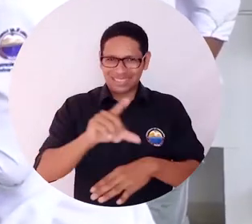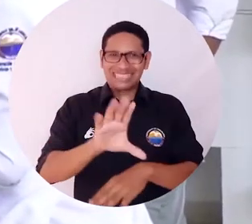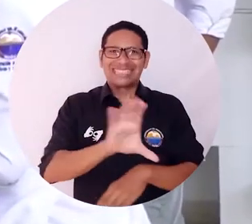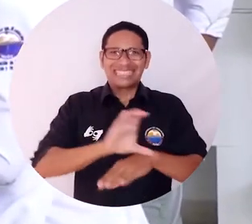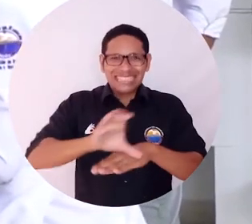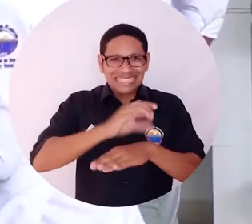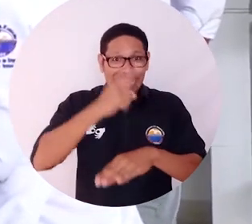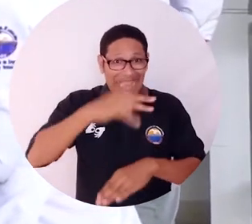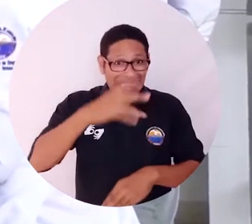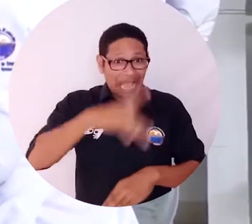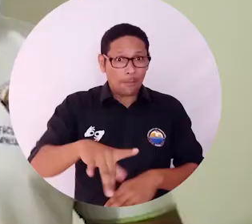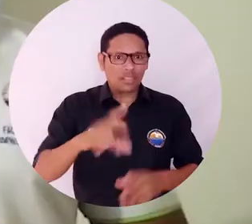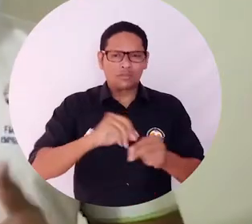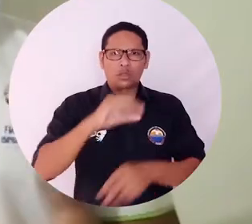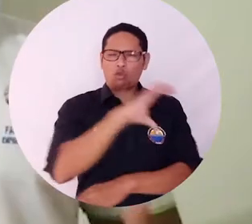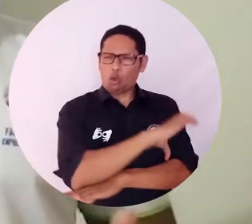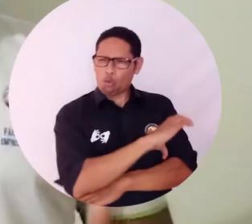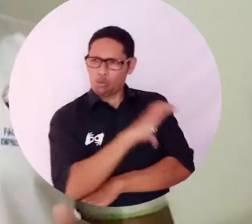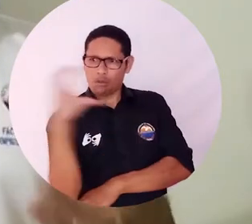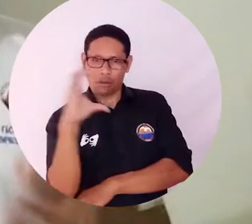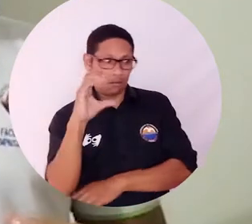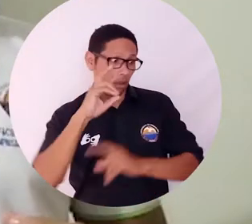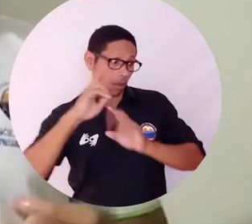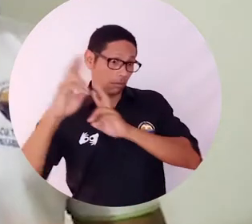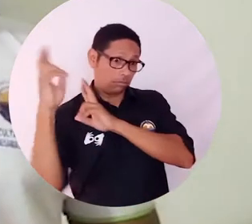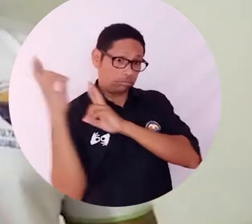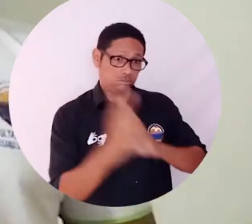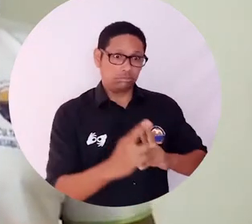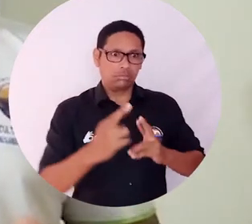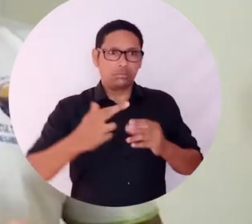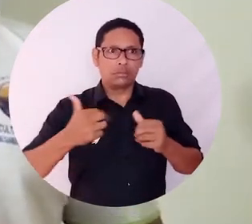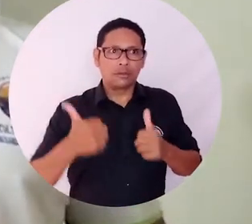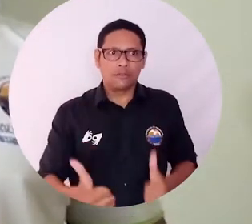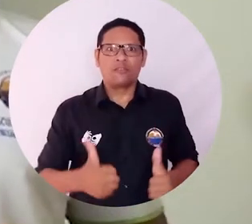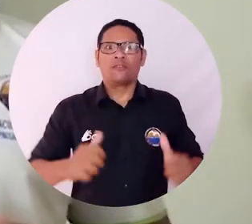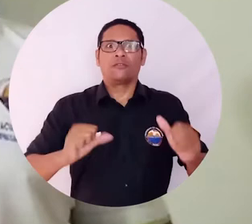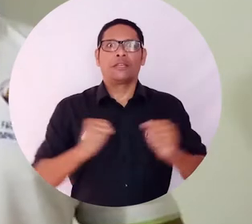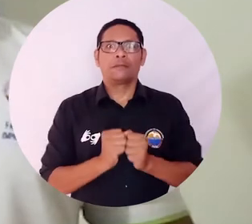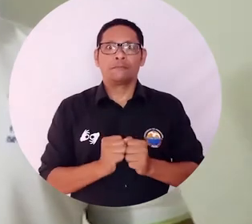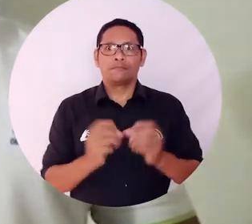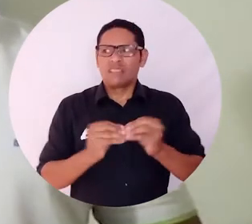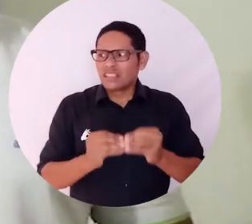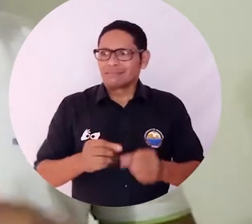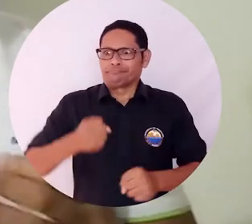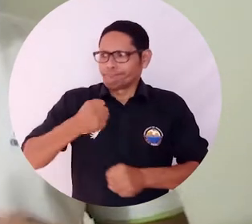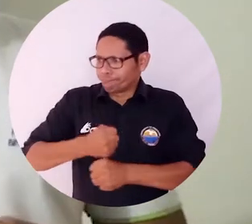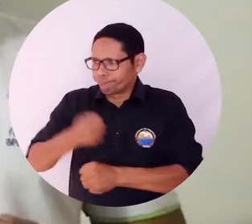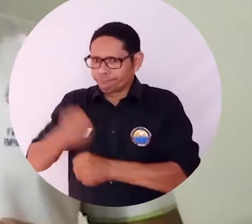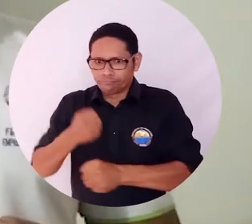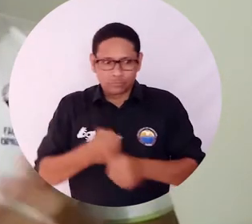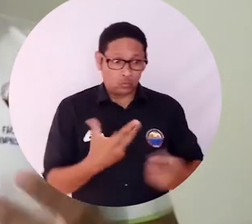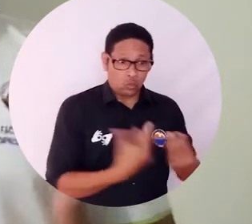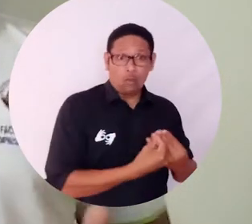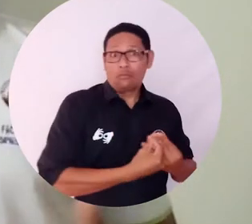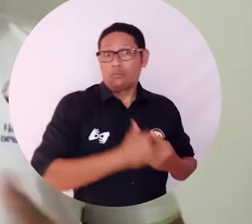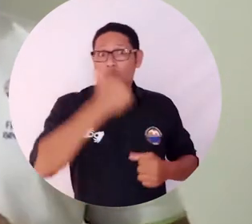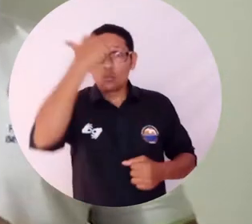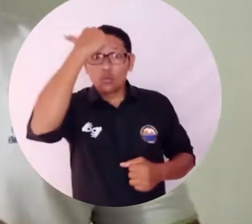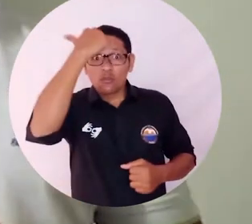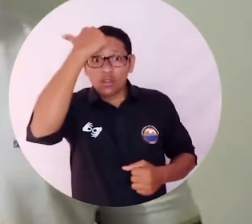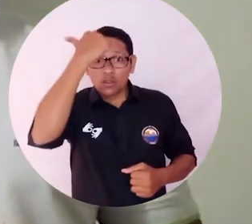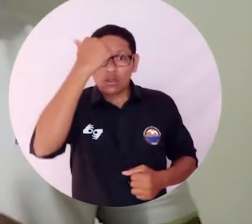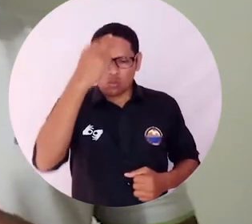no, de la región Caribe colombiana. Todo esto, lógicamente, gracias al trabajo de nuestros docentes comprometidos con los